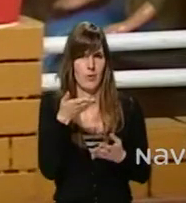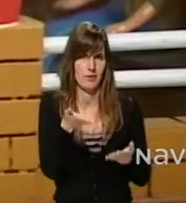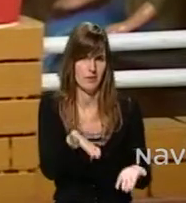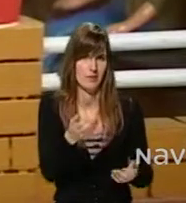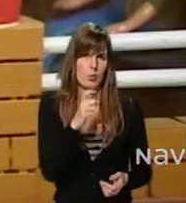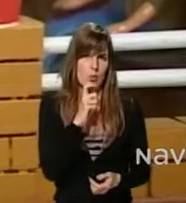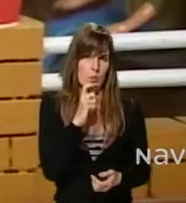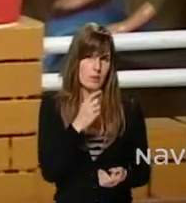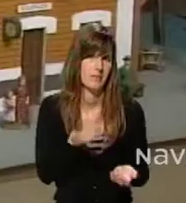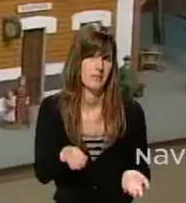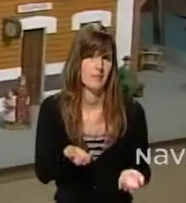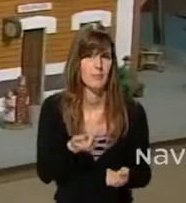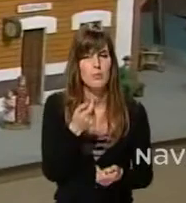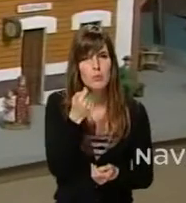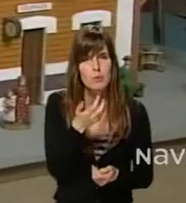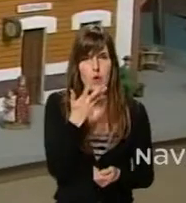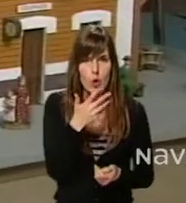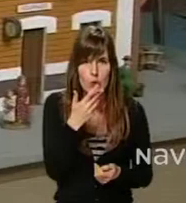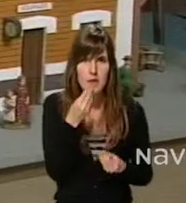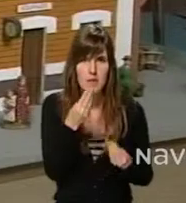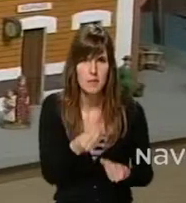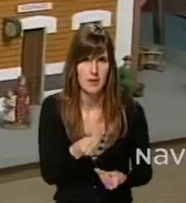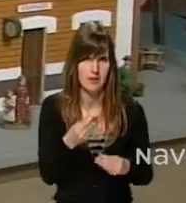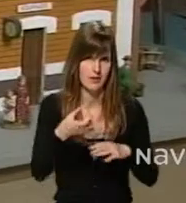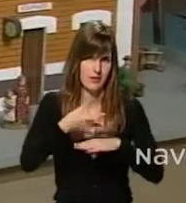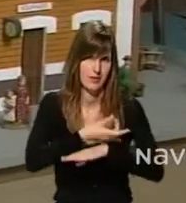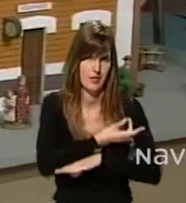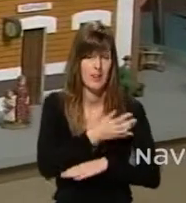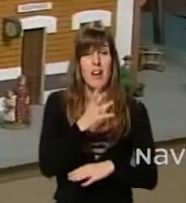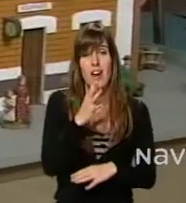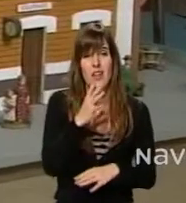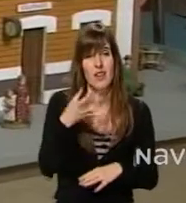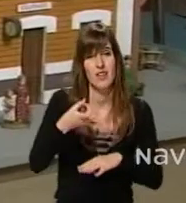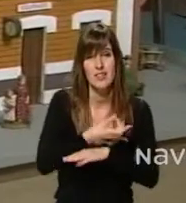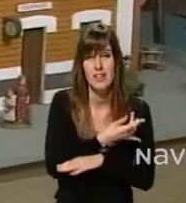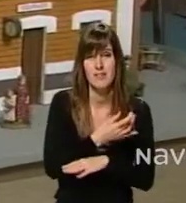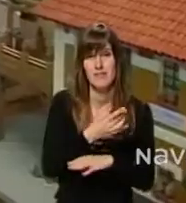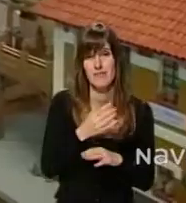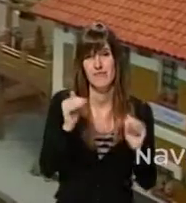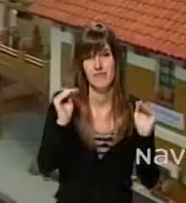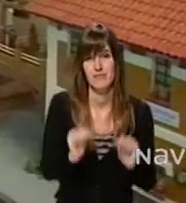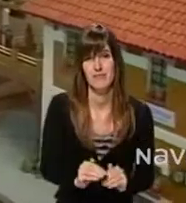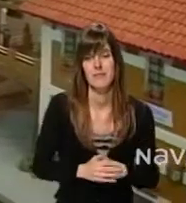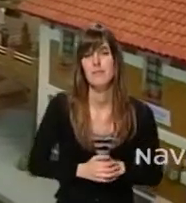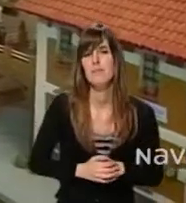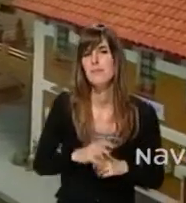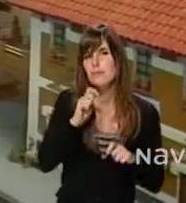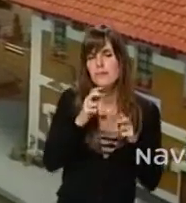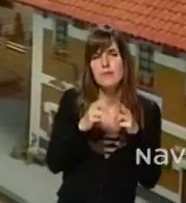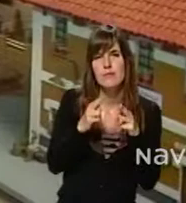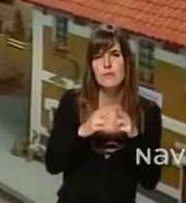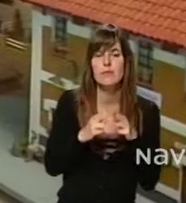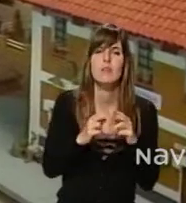más al tono de ferrocarril, que últimamente está bastante bajo. Y estación con